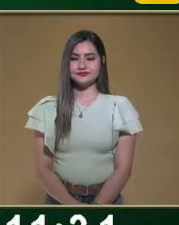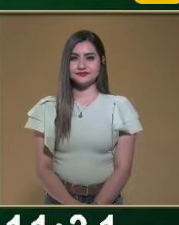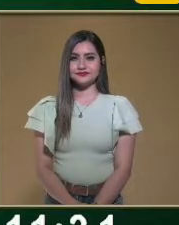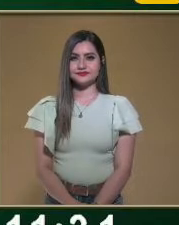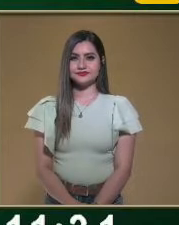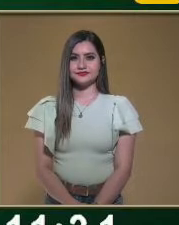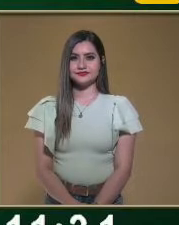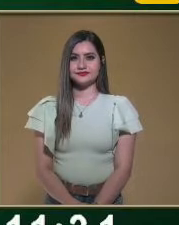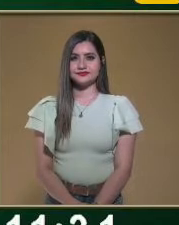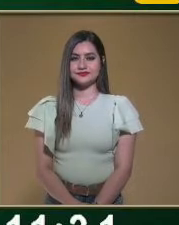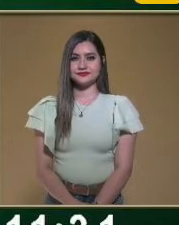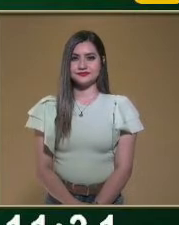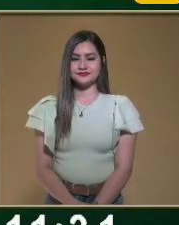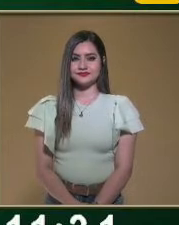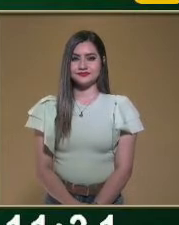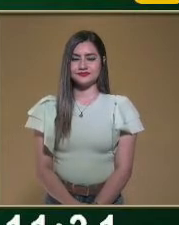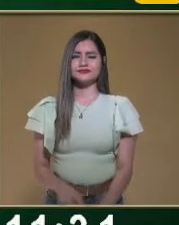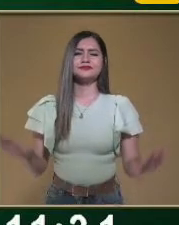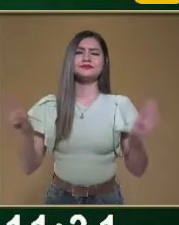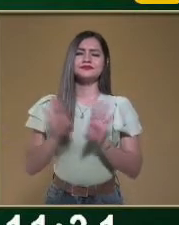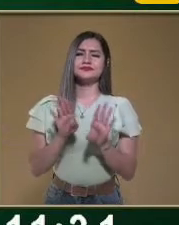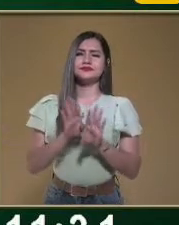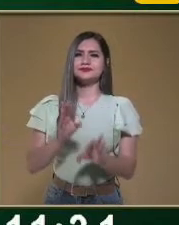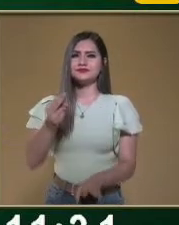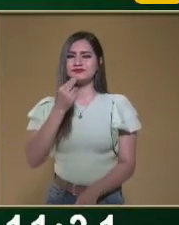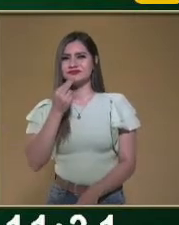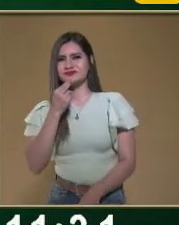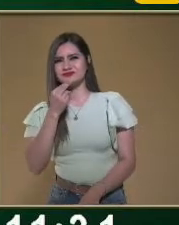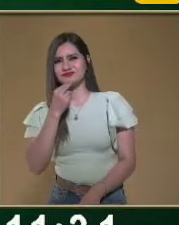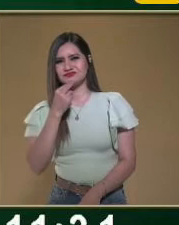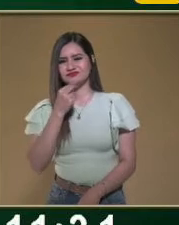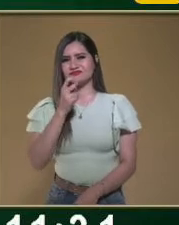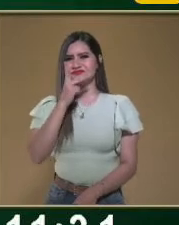palabra tacos. ¿Cómo podríamos usar esa palabra en un enunciado?